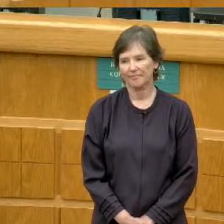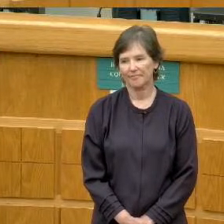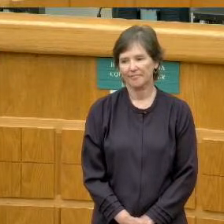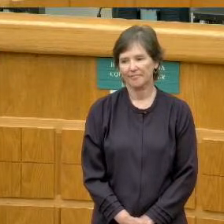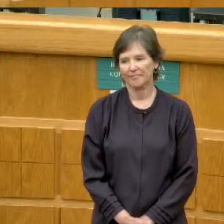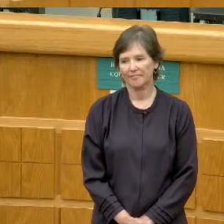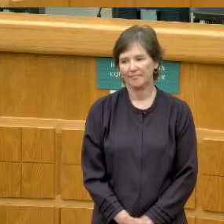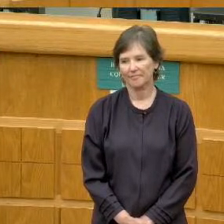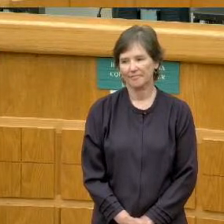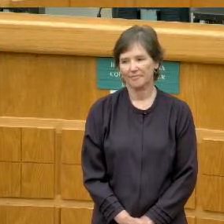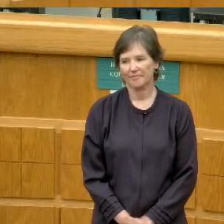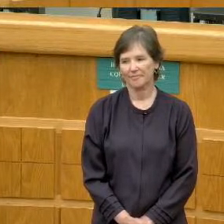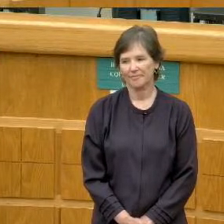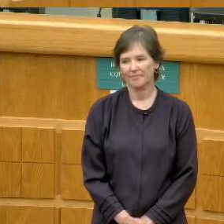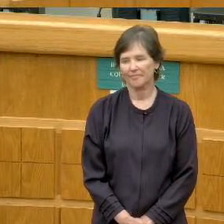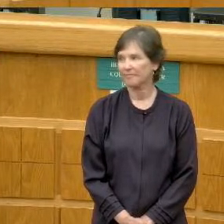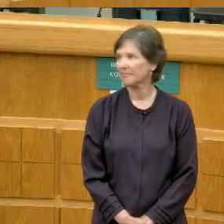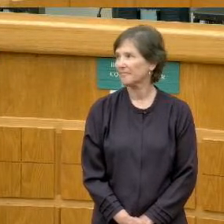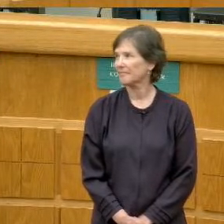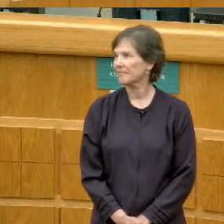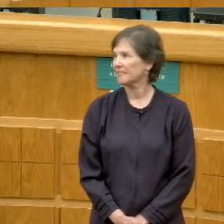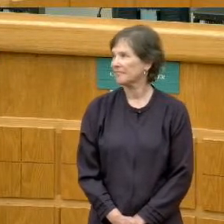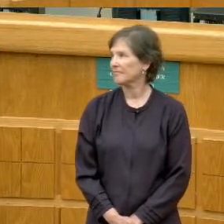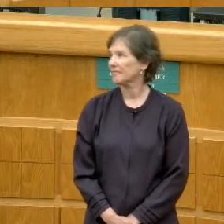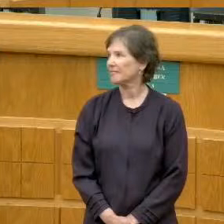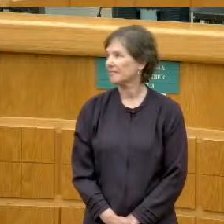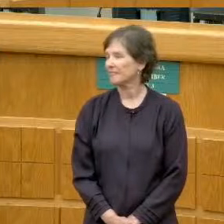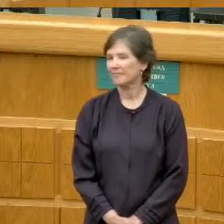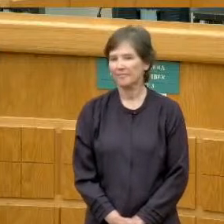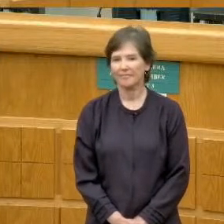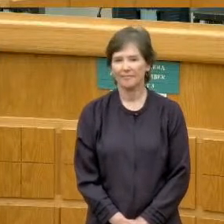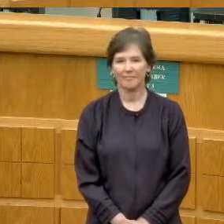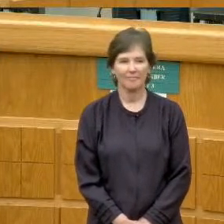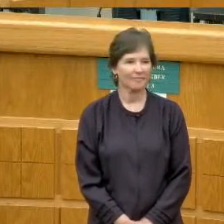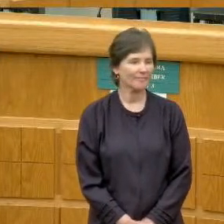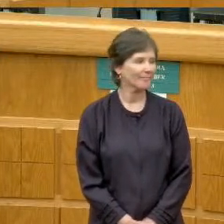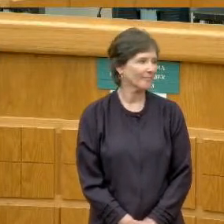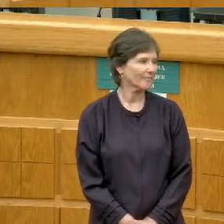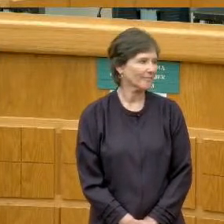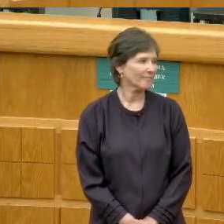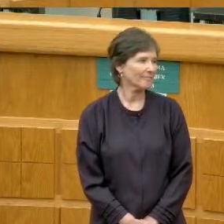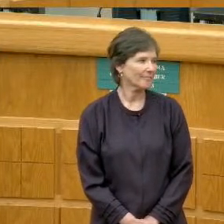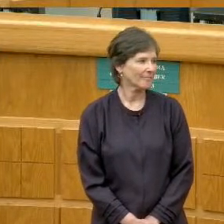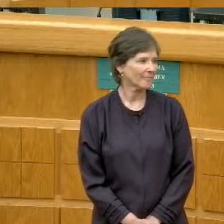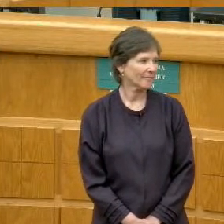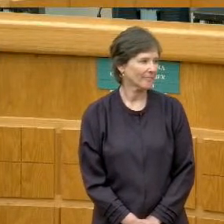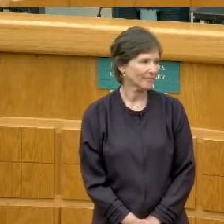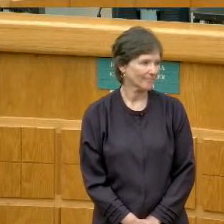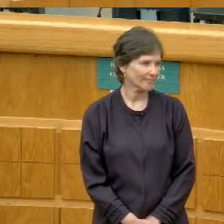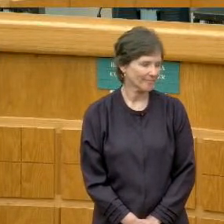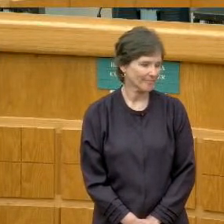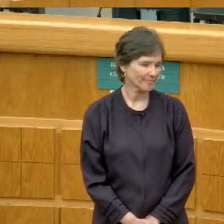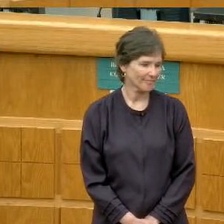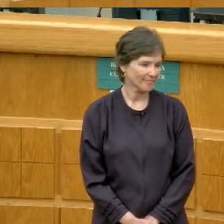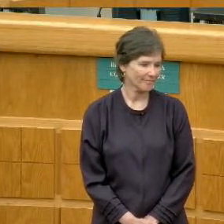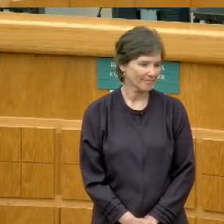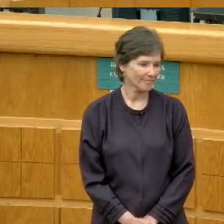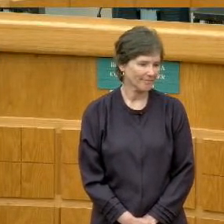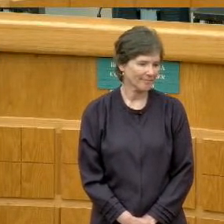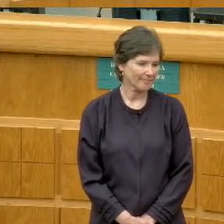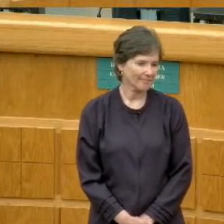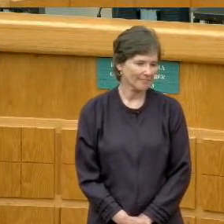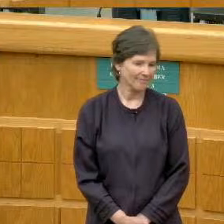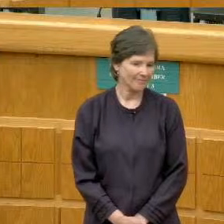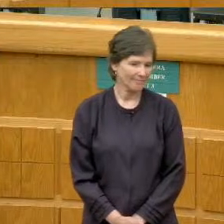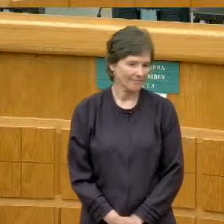El 17 de agosto en la preparatoria de Port Aransas de 2 a 4 de la tarde. Para obtener más información sobre los requisitos